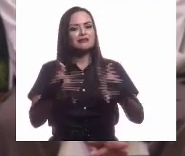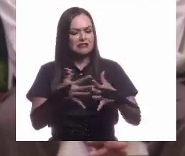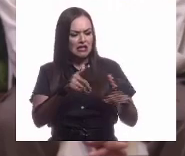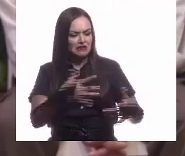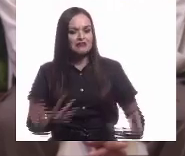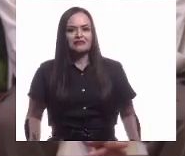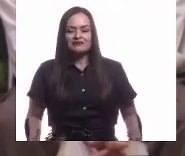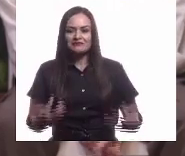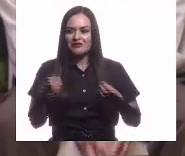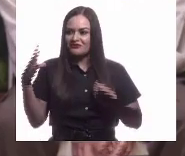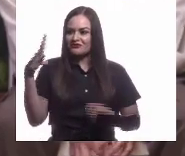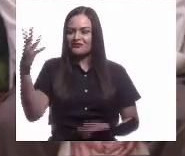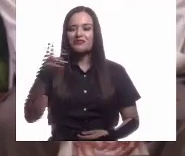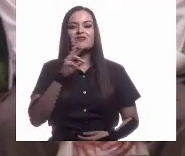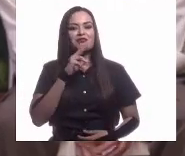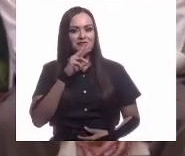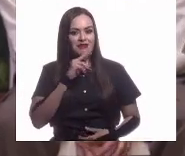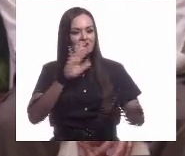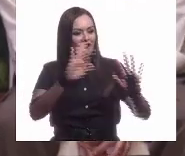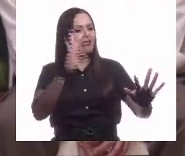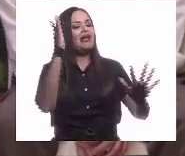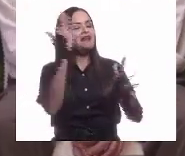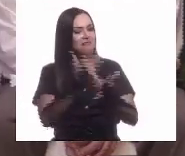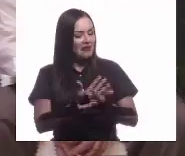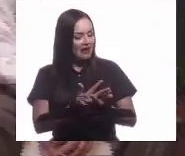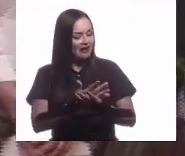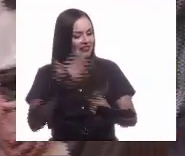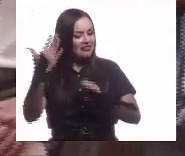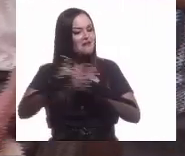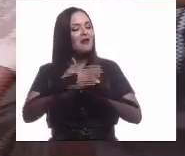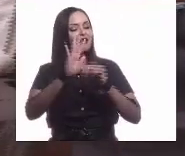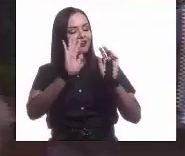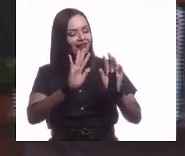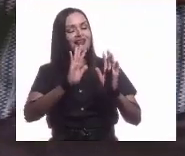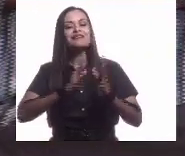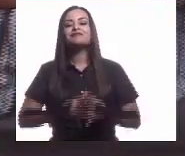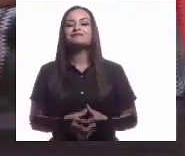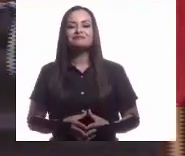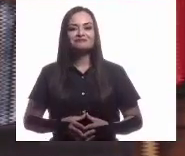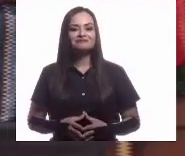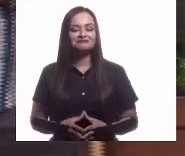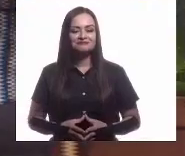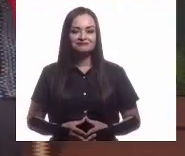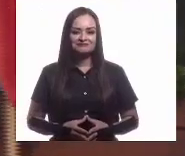un mejor futuro y agárrate con lo que viene. Ánimo. Gracias. Muy bien, por favor.